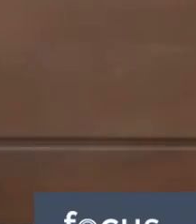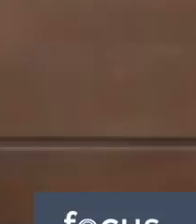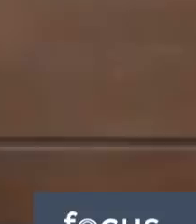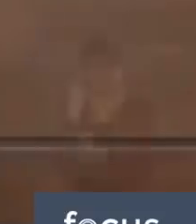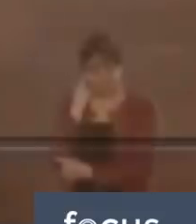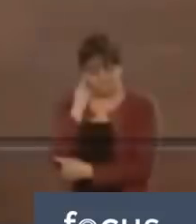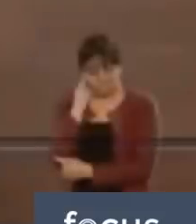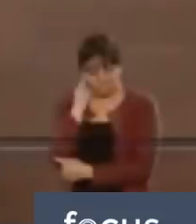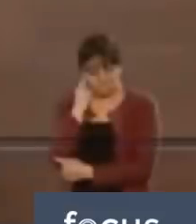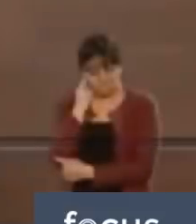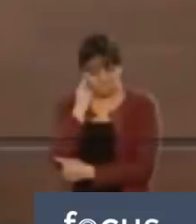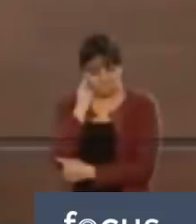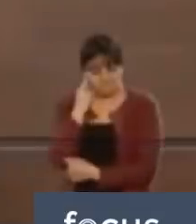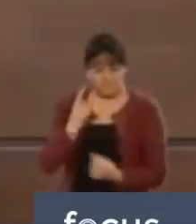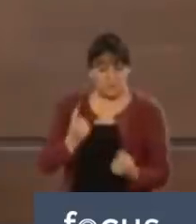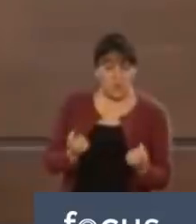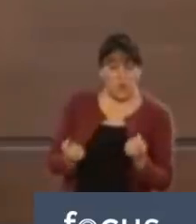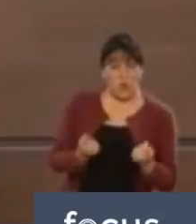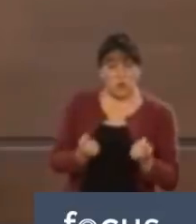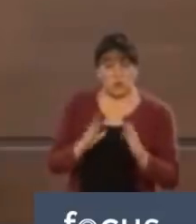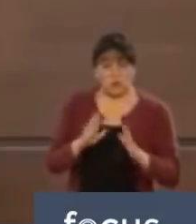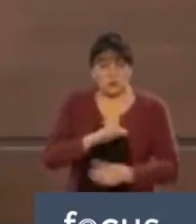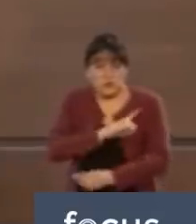reformar el control disciplinario interno de la policía.